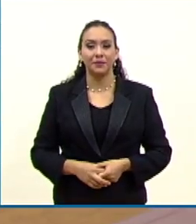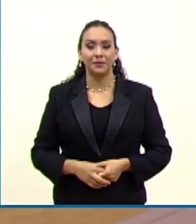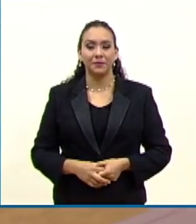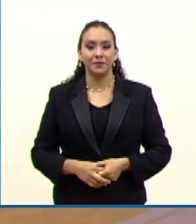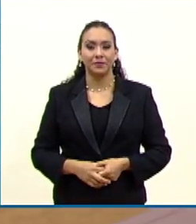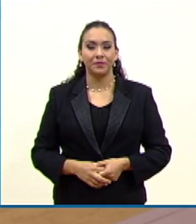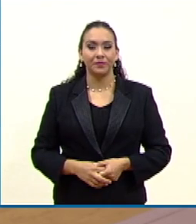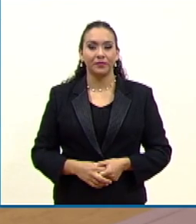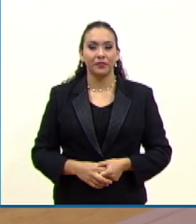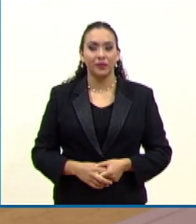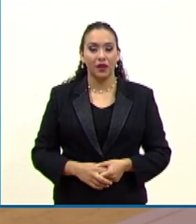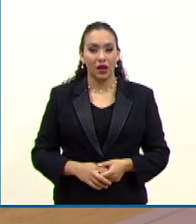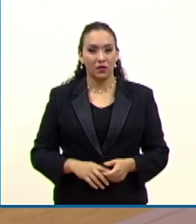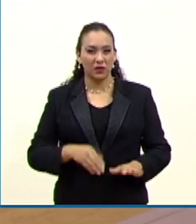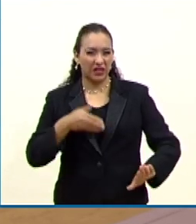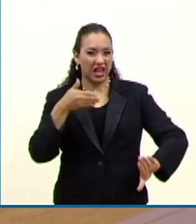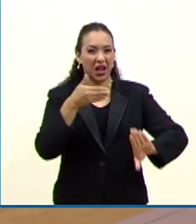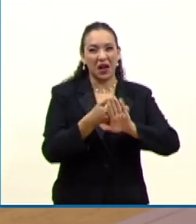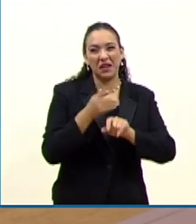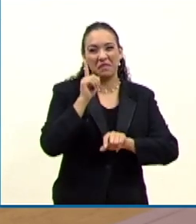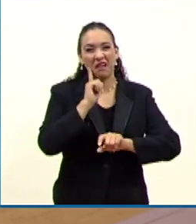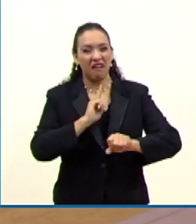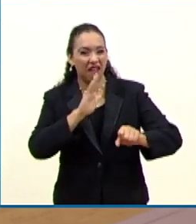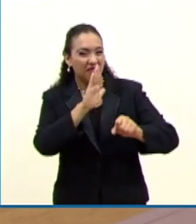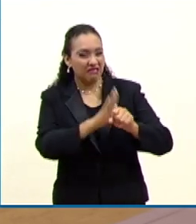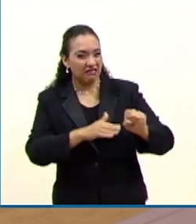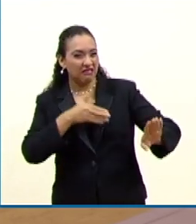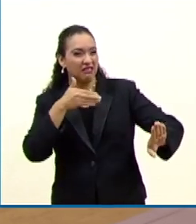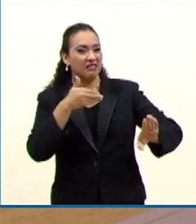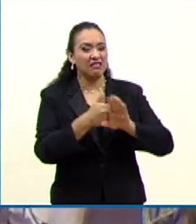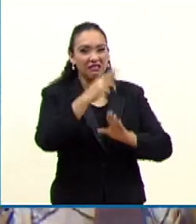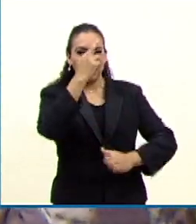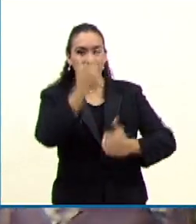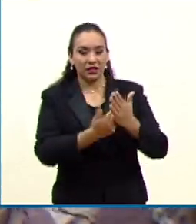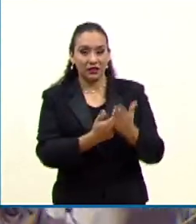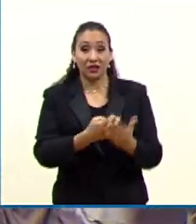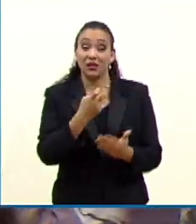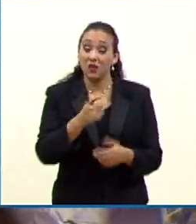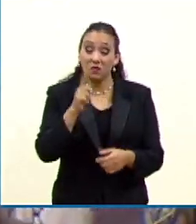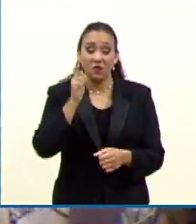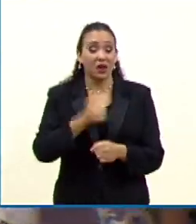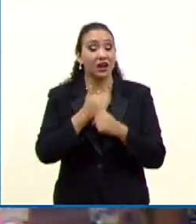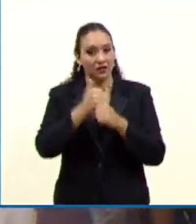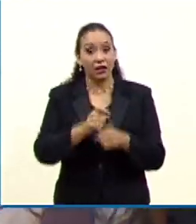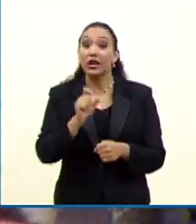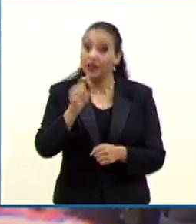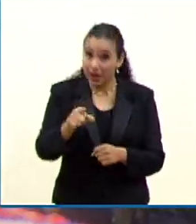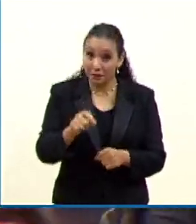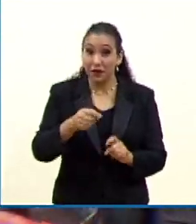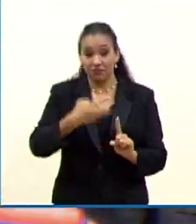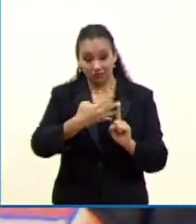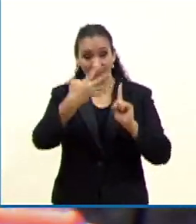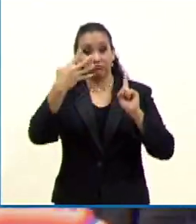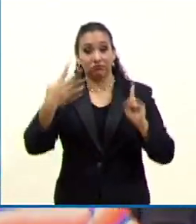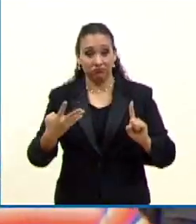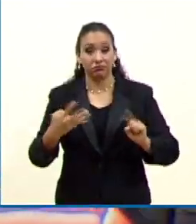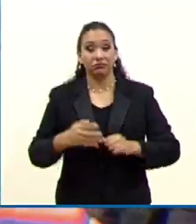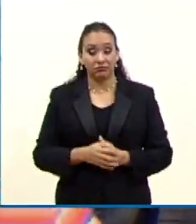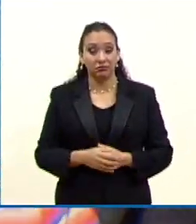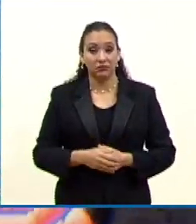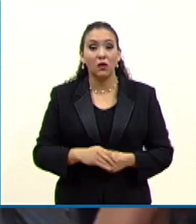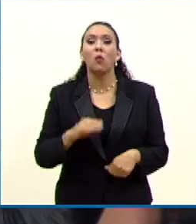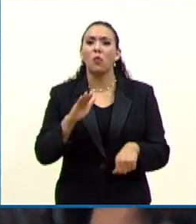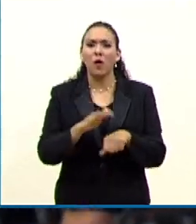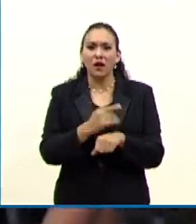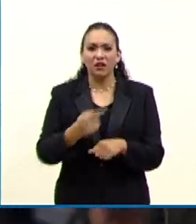La violencia de género afecta de diversas formas la vida de las mujeres y de las personas de la comunidad LGBT, además de que tiene